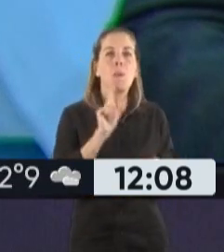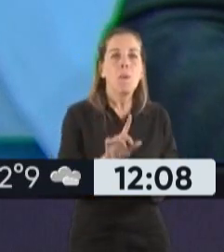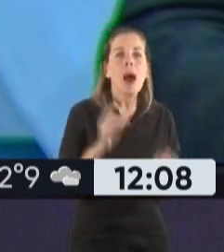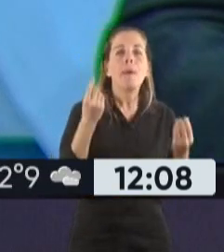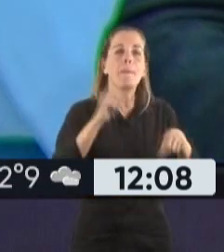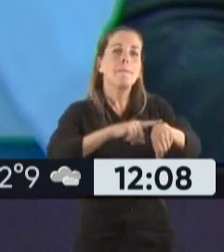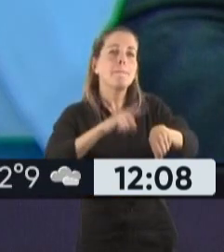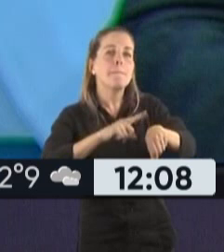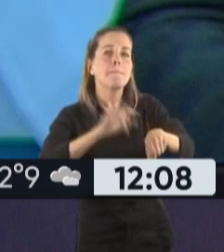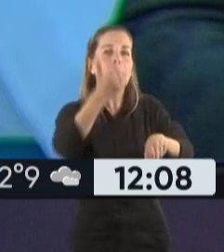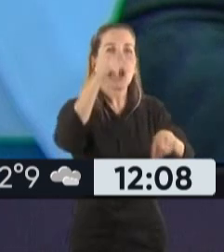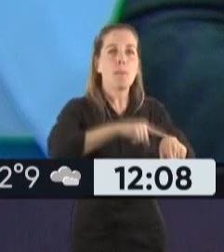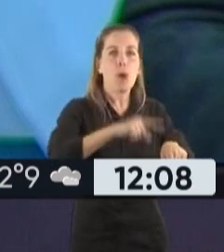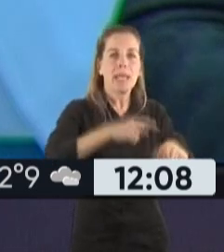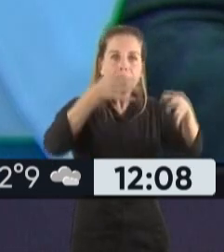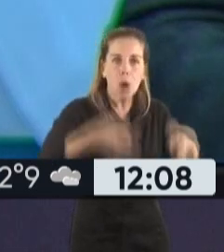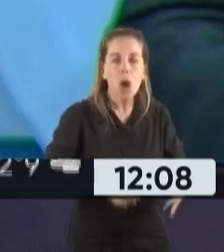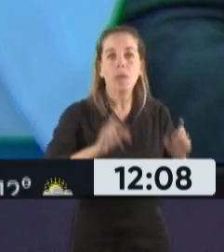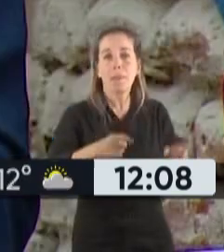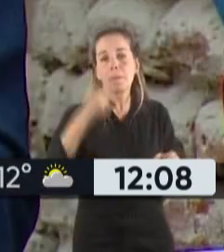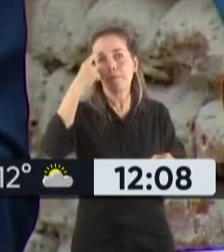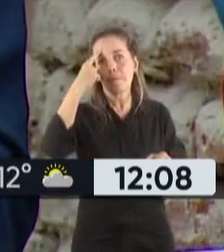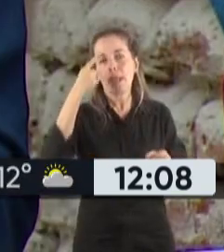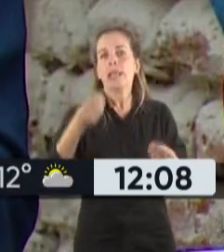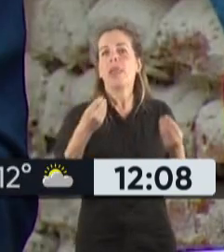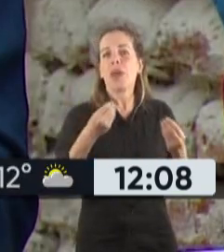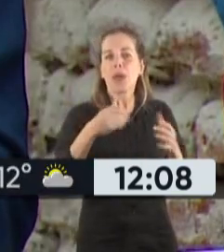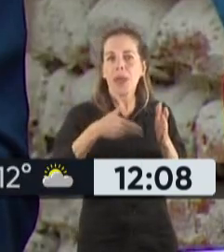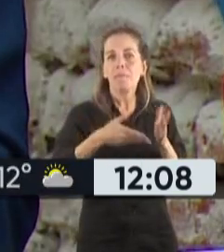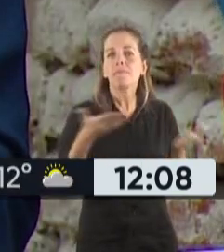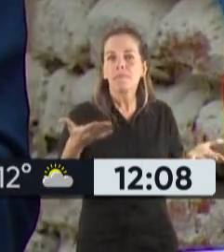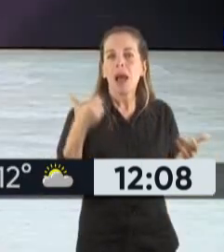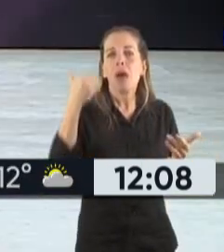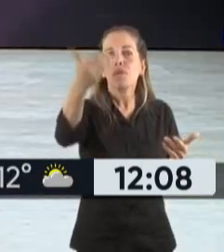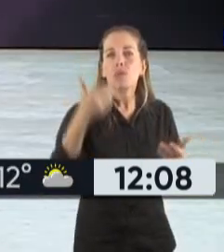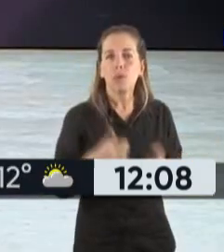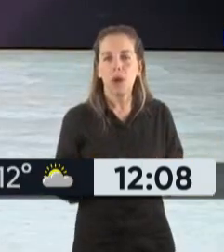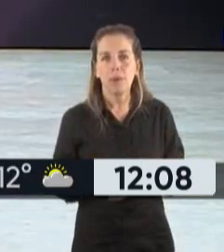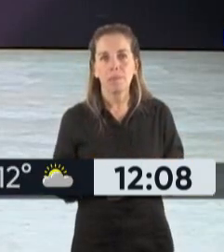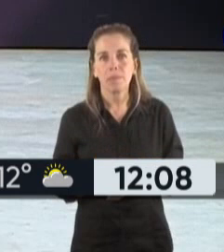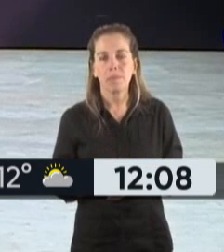mejor momento. Nos obliga también a nuevos desafíos. El desafío de